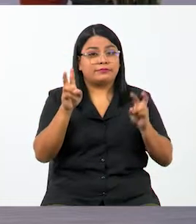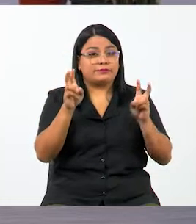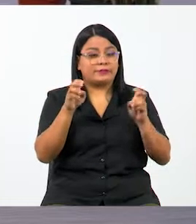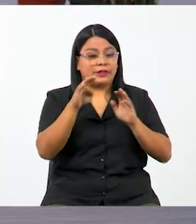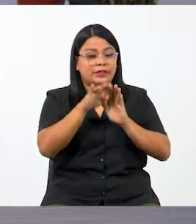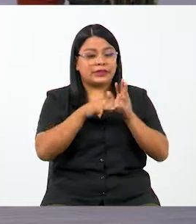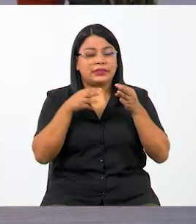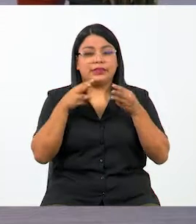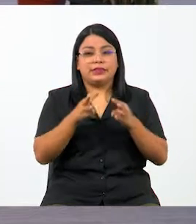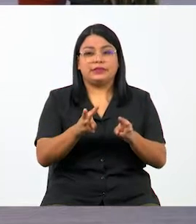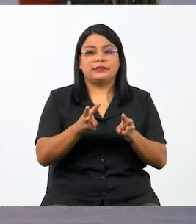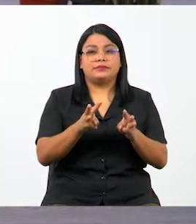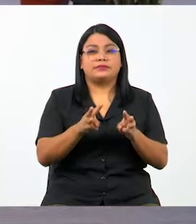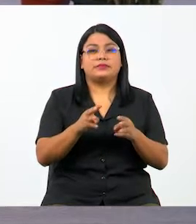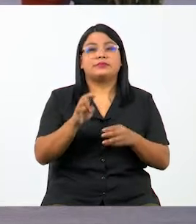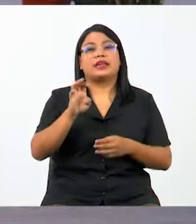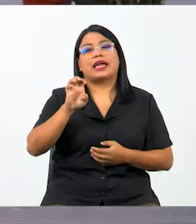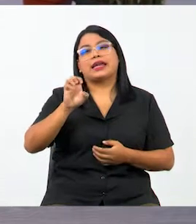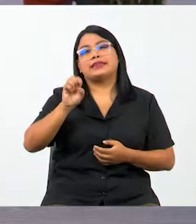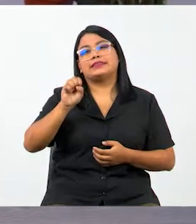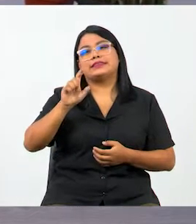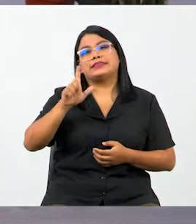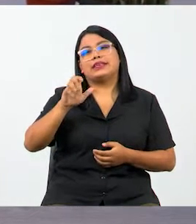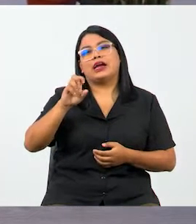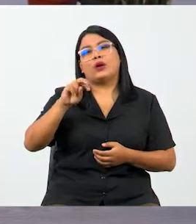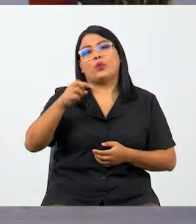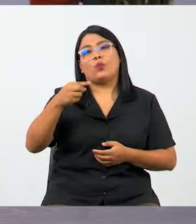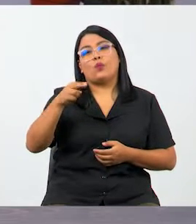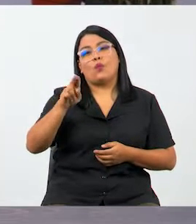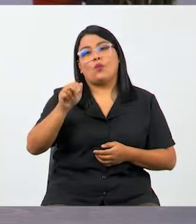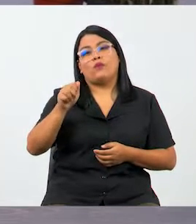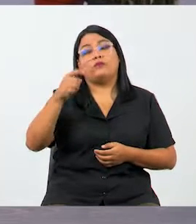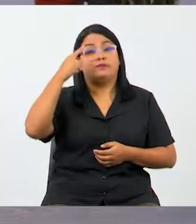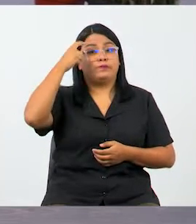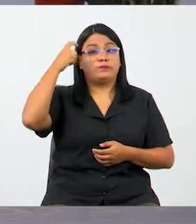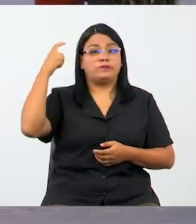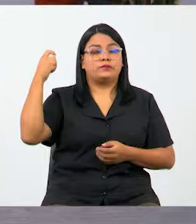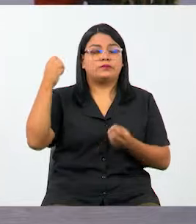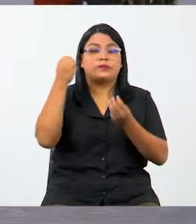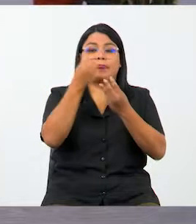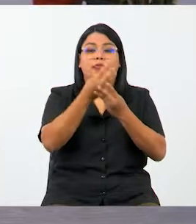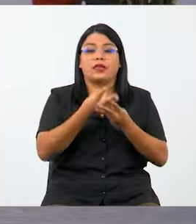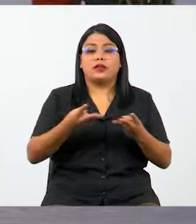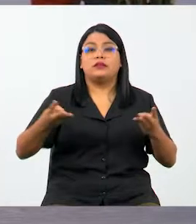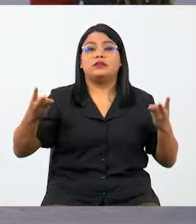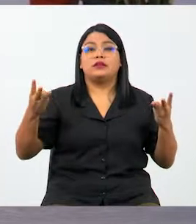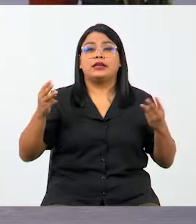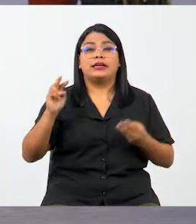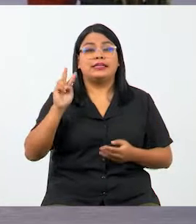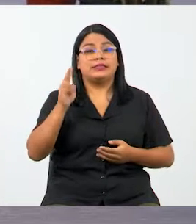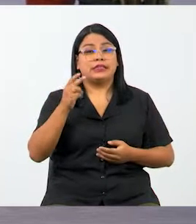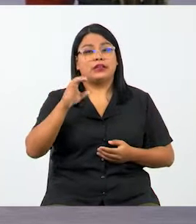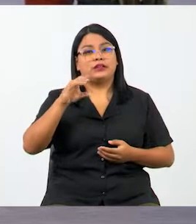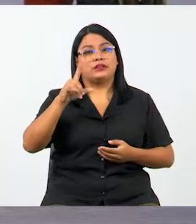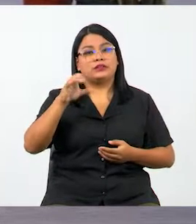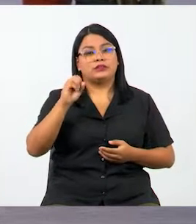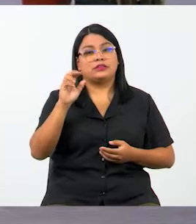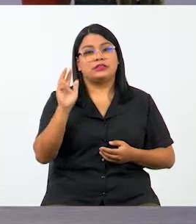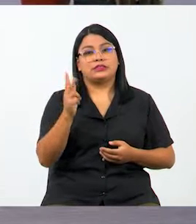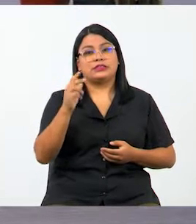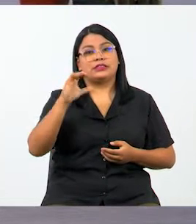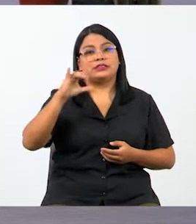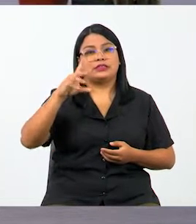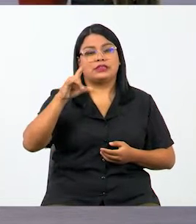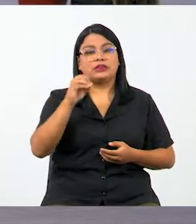guía metodológica de ESLengua. Recordemos que esta es una serie de materiales para segundo ciclo, para tercer ciclo y